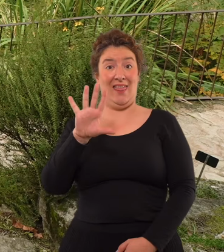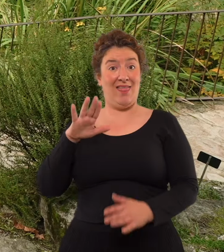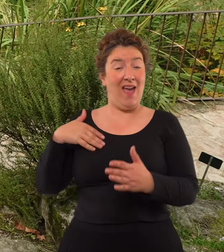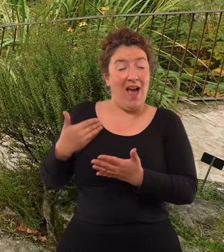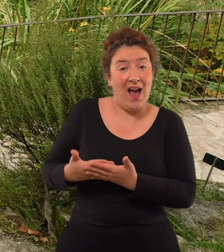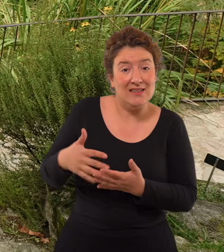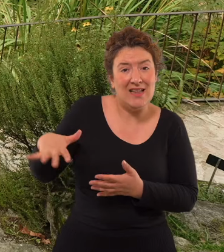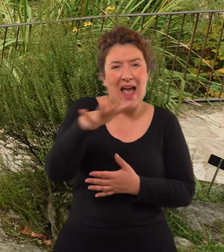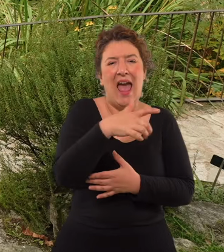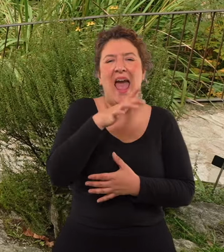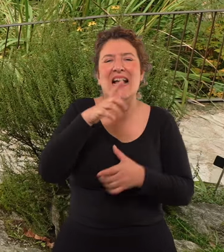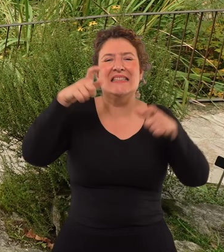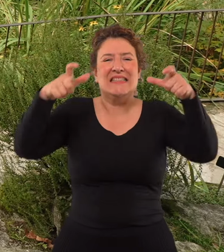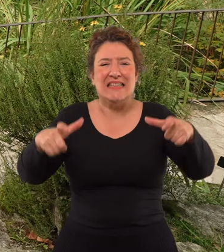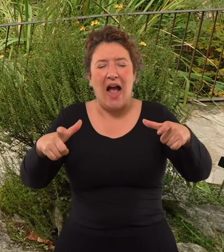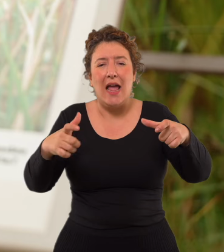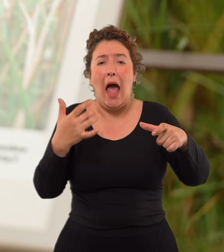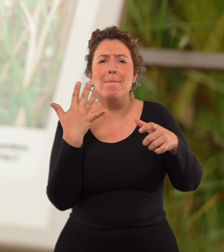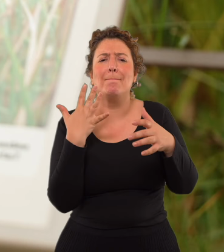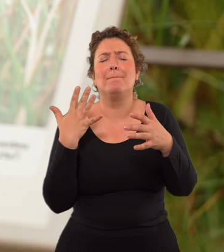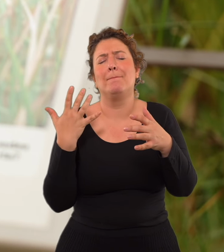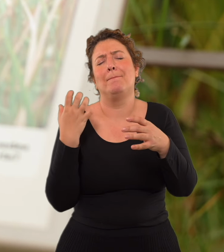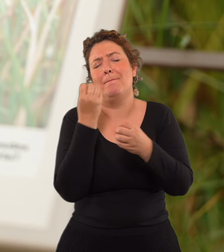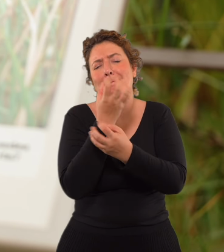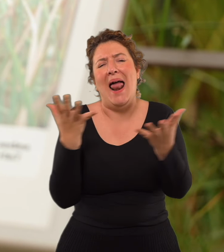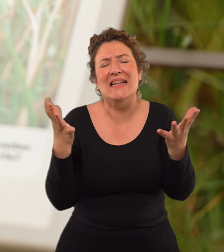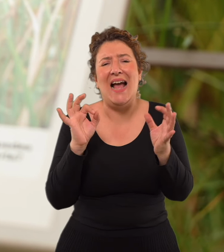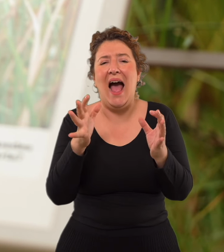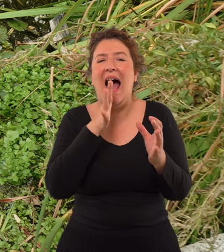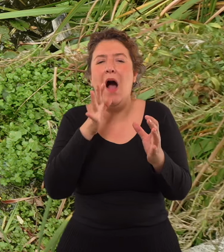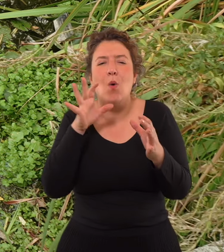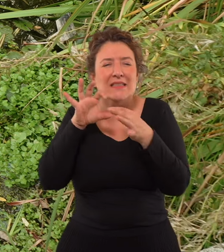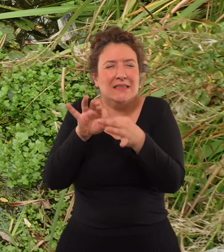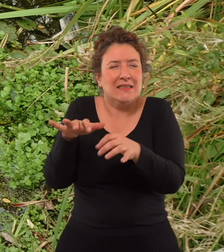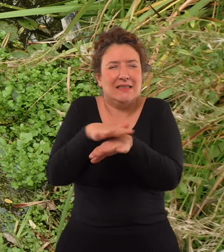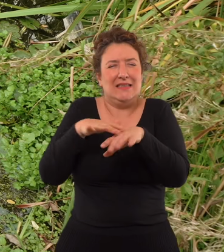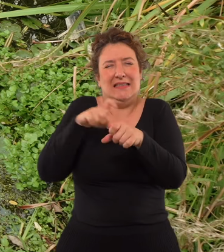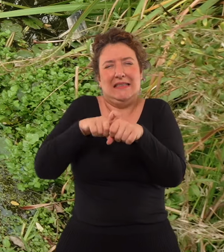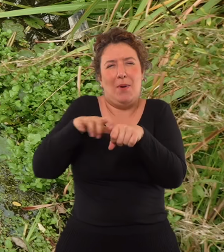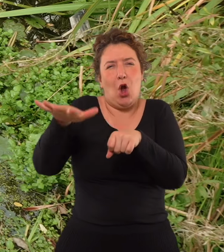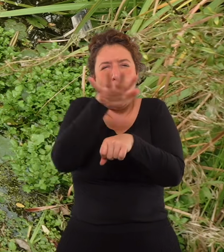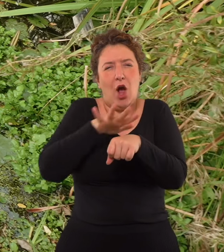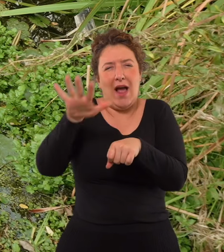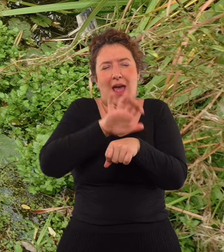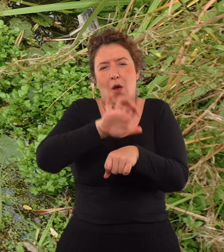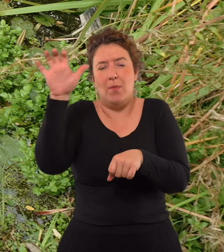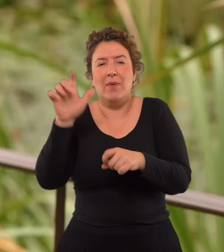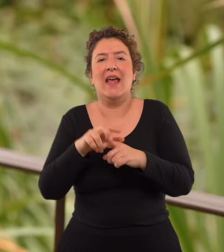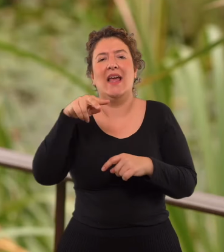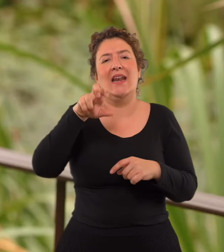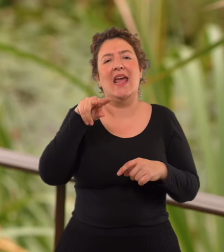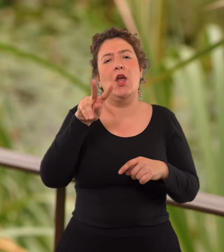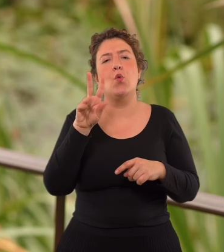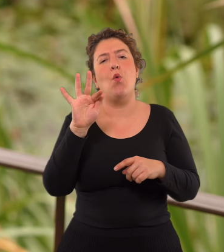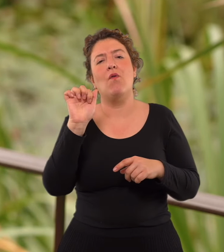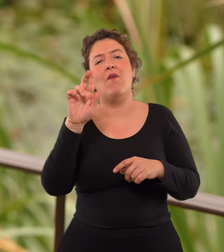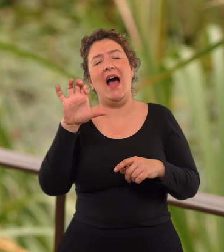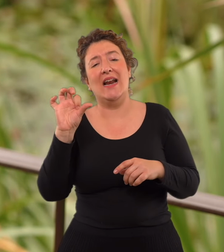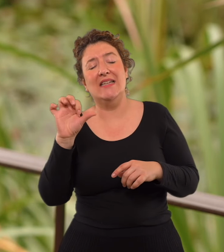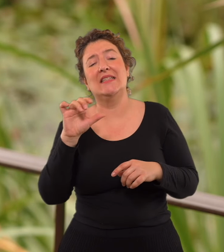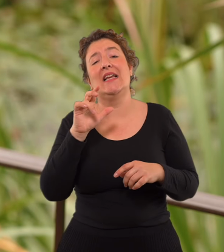Desde 2015, en el estanque de plantas acuáticas, podemos disfrutar de esta muestra de especies típicas de la región.